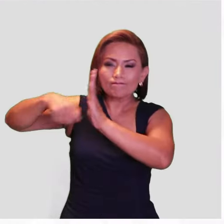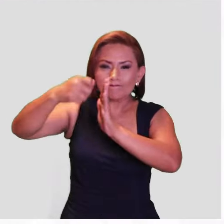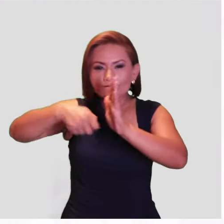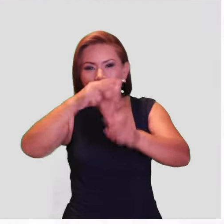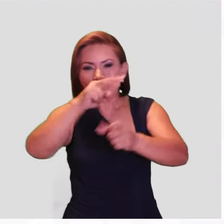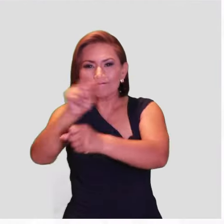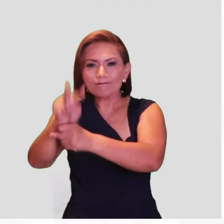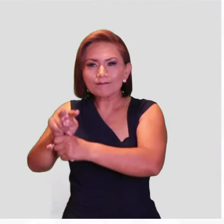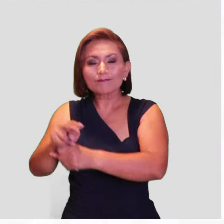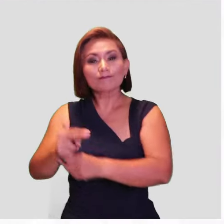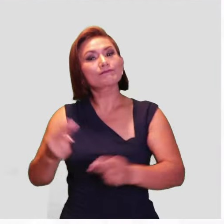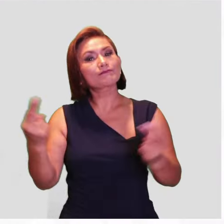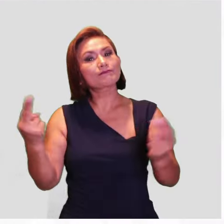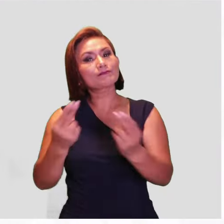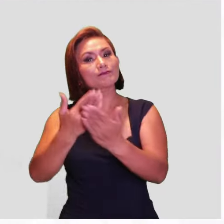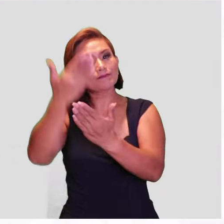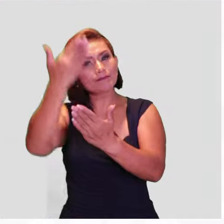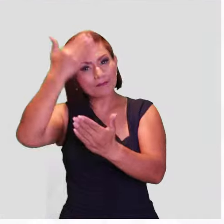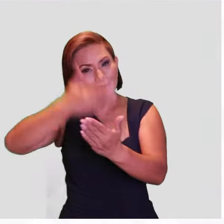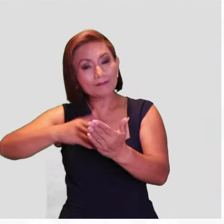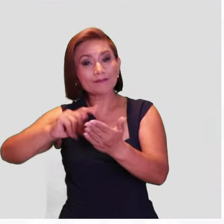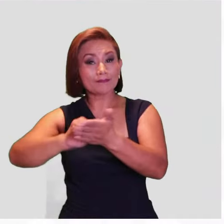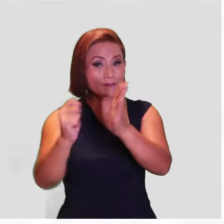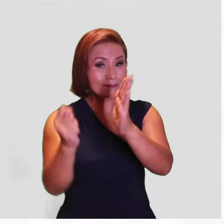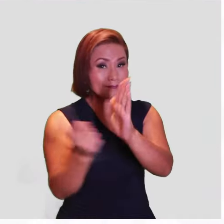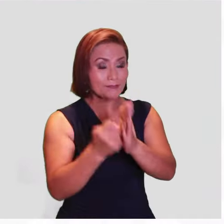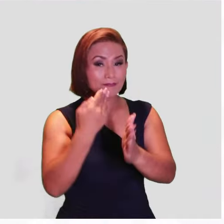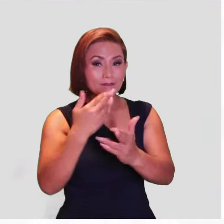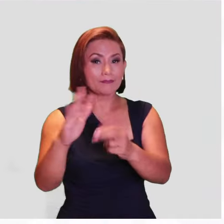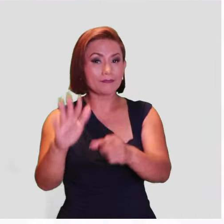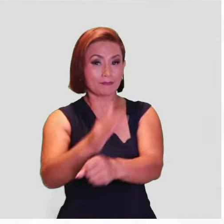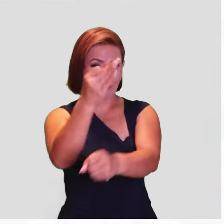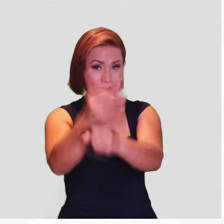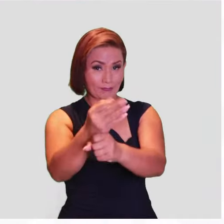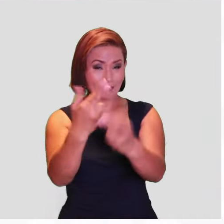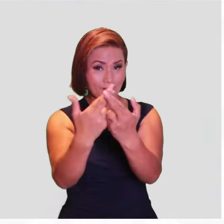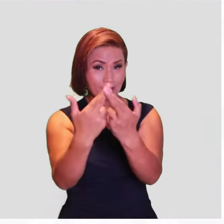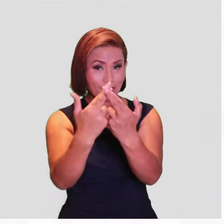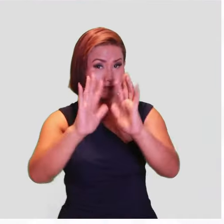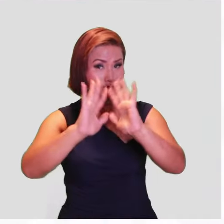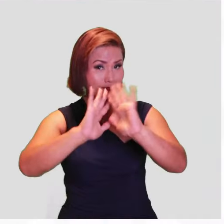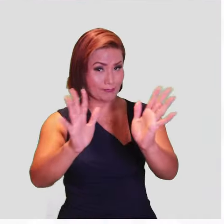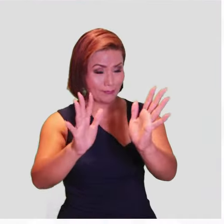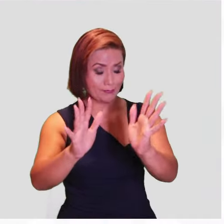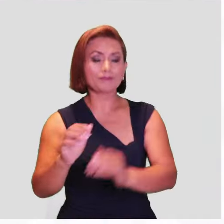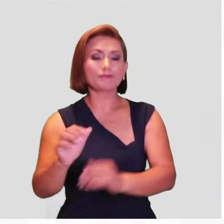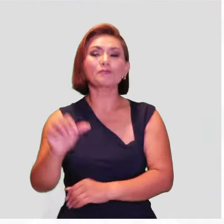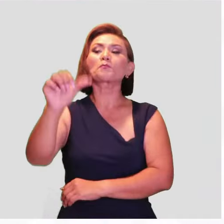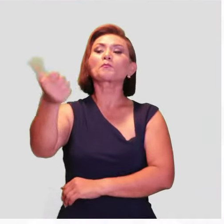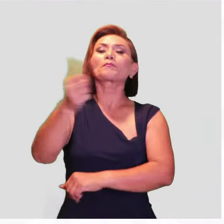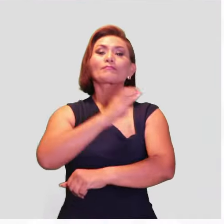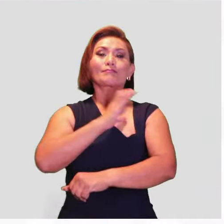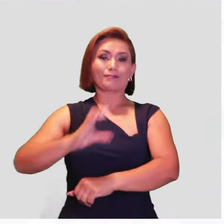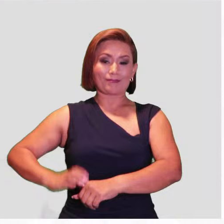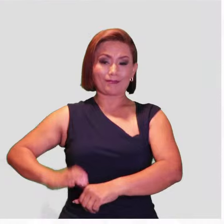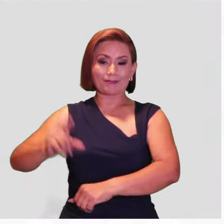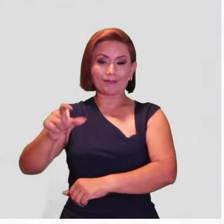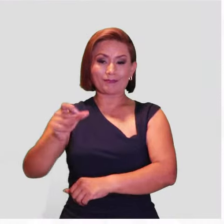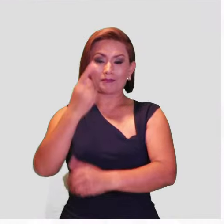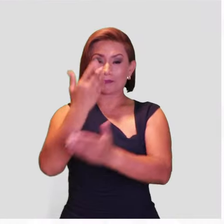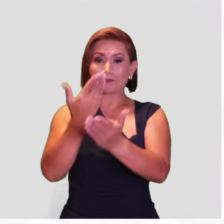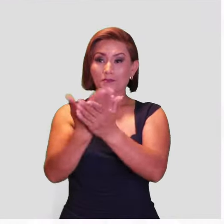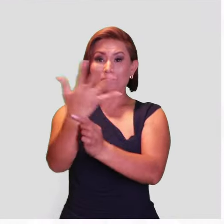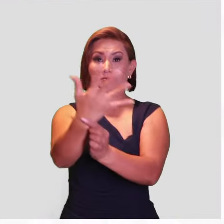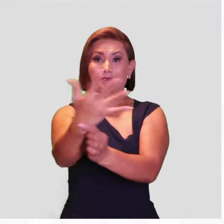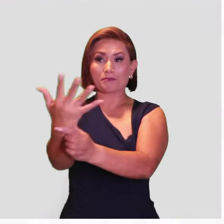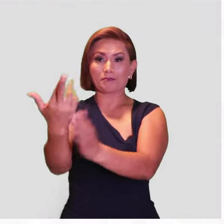la videovigilancia o las cámaras, la tecnología, es suficiente en el tema de seguridad, porque otro candidato lo está señalando dentro de sus argumentos,